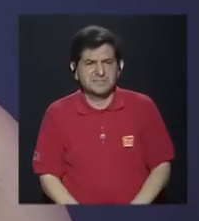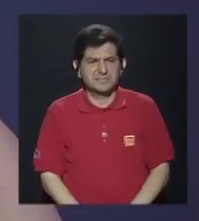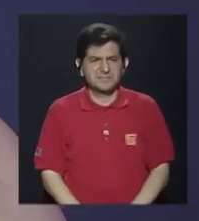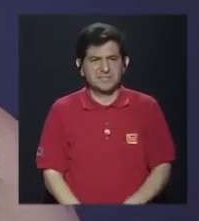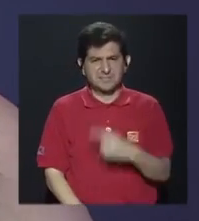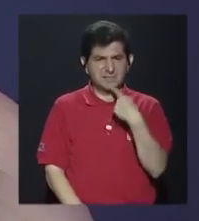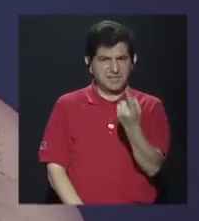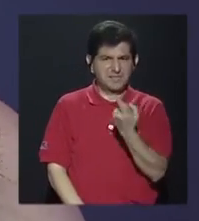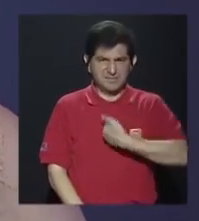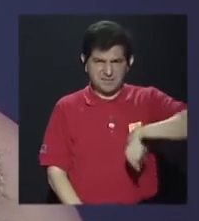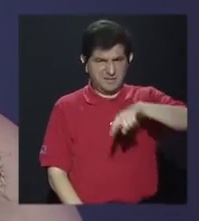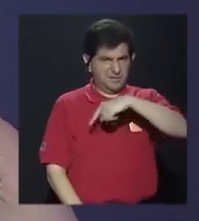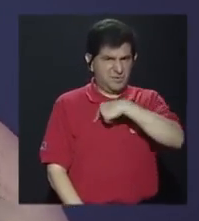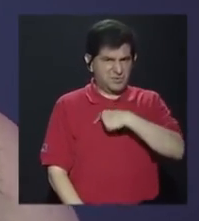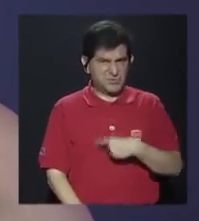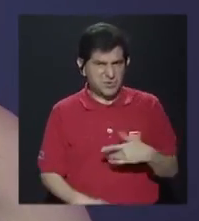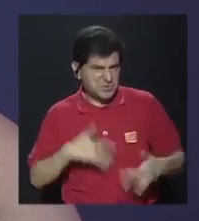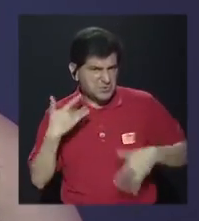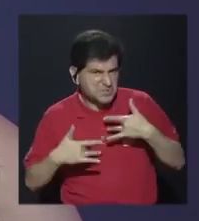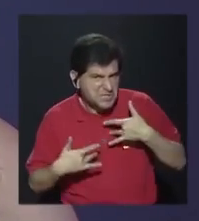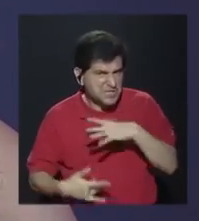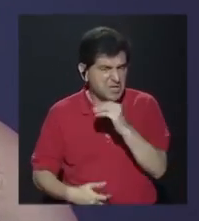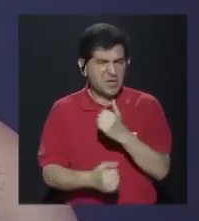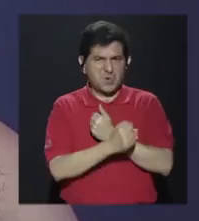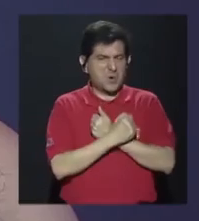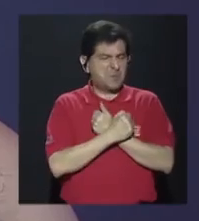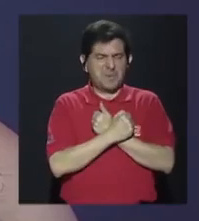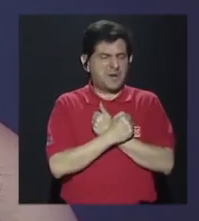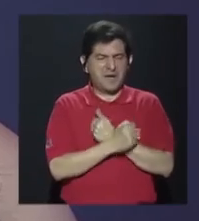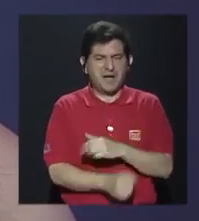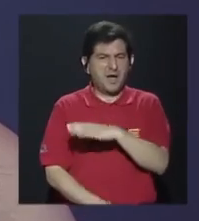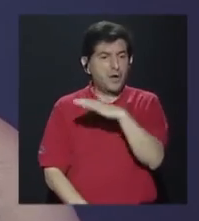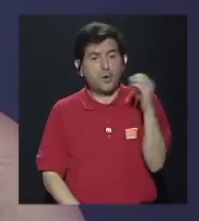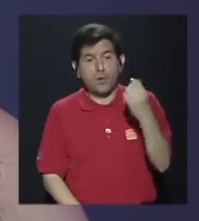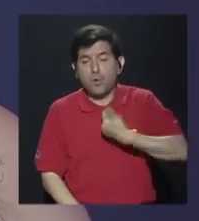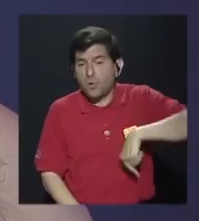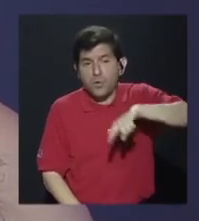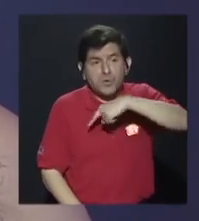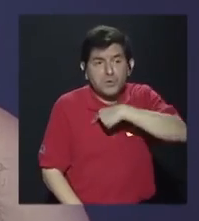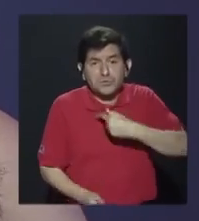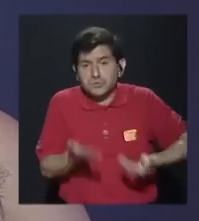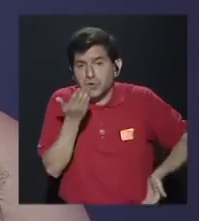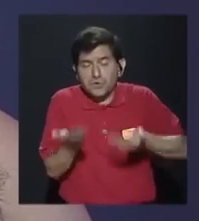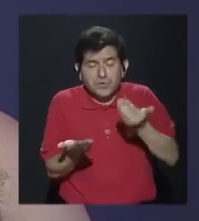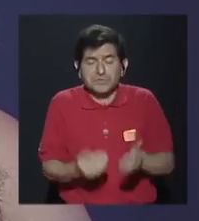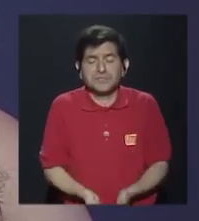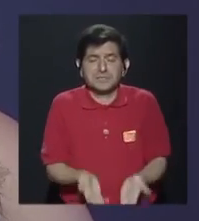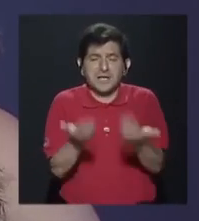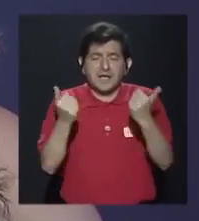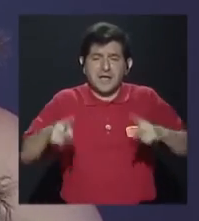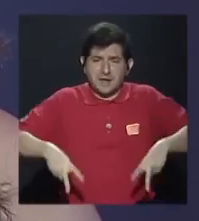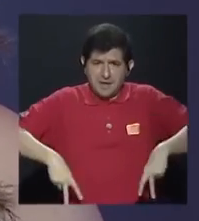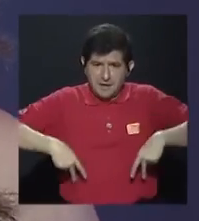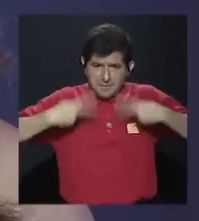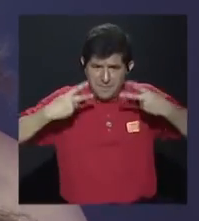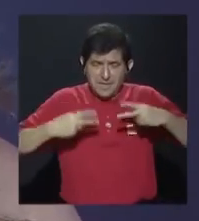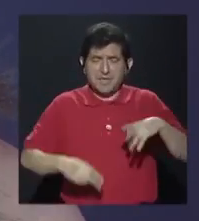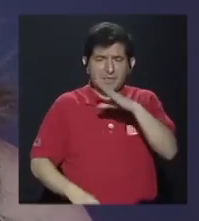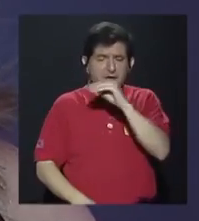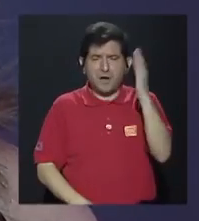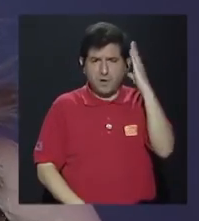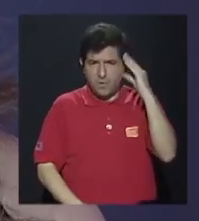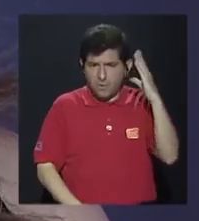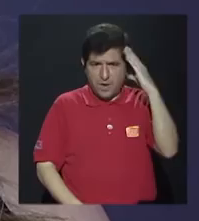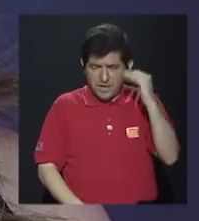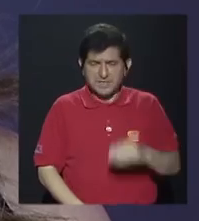especulan si nosotros sentimos, si nosotros queremos amar, si nosotros queremos vivir o tener una experiencia